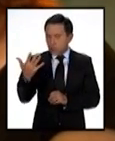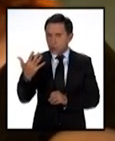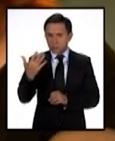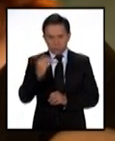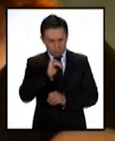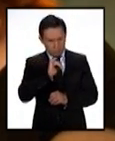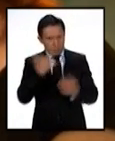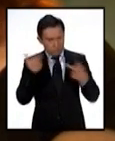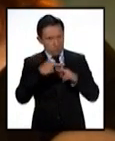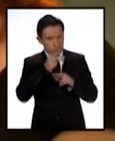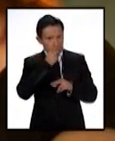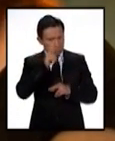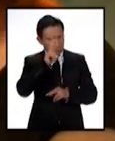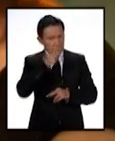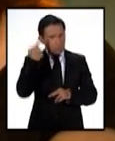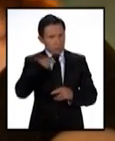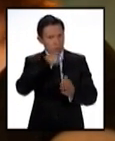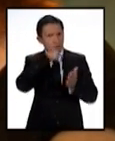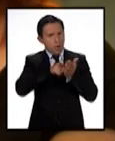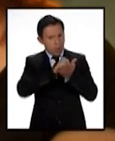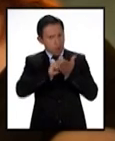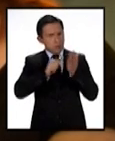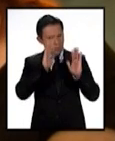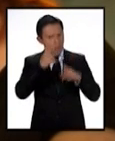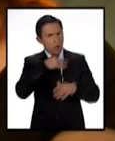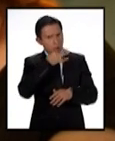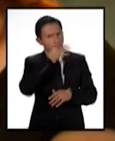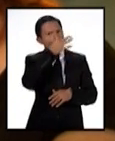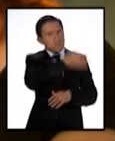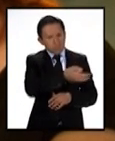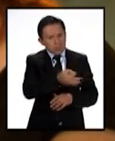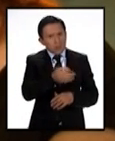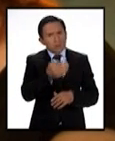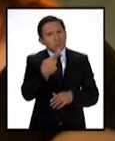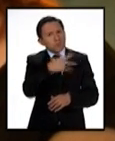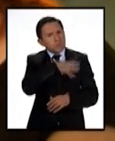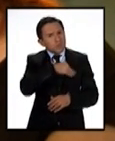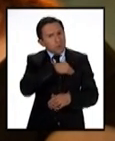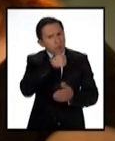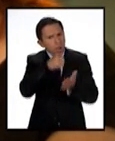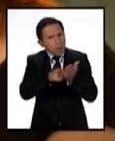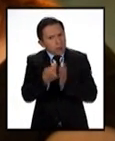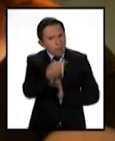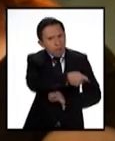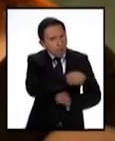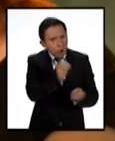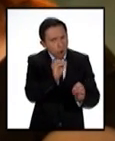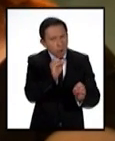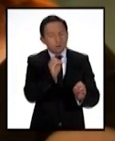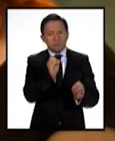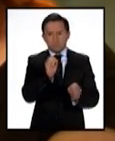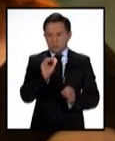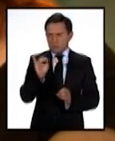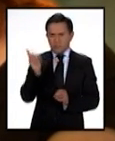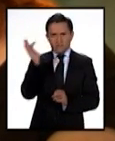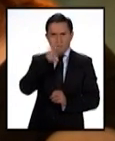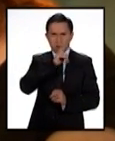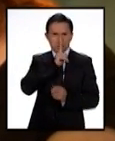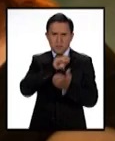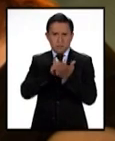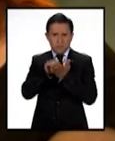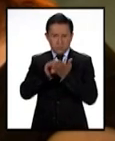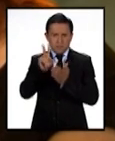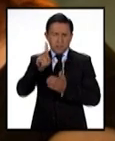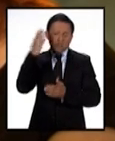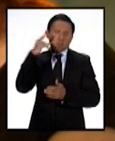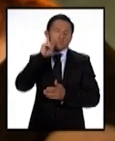la cual es totalmente falso. Nunca se me invitó a esa junta. Yo me enteré por una llamada de la señora, voy a decirlo porque no, porque su hija también fue